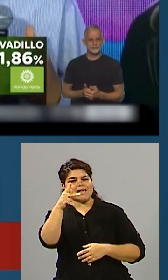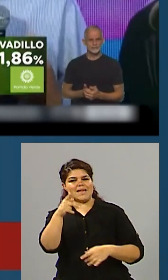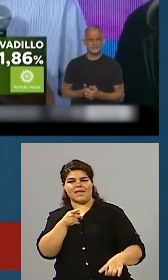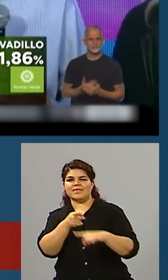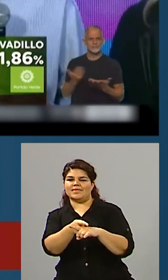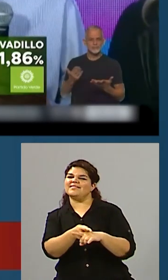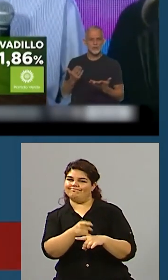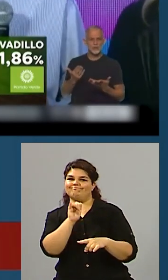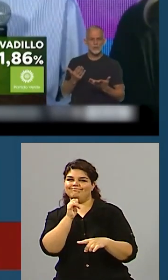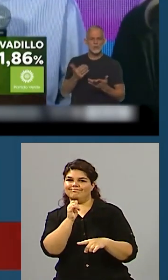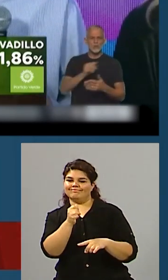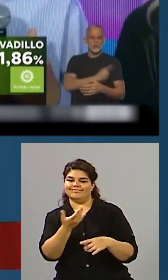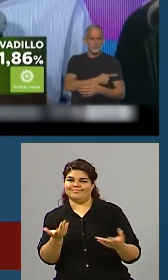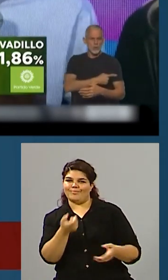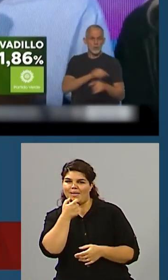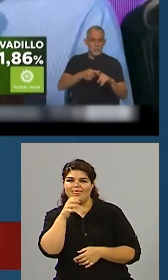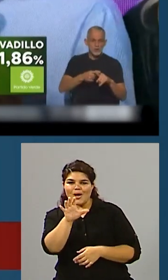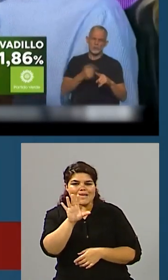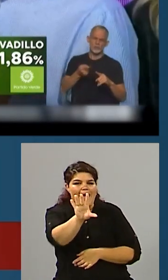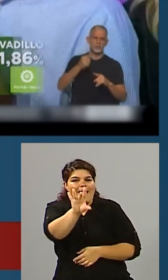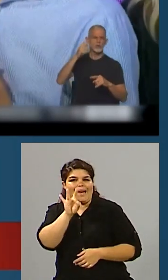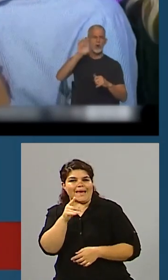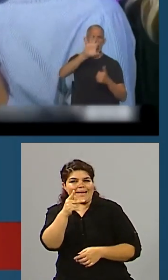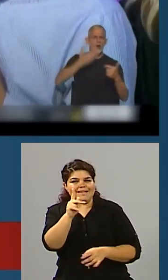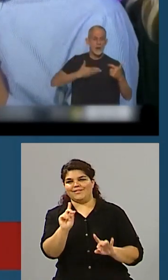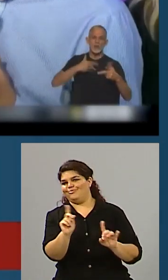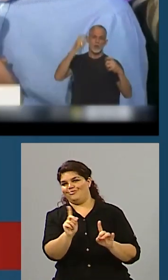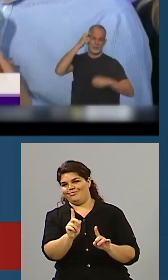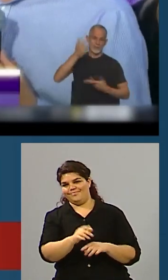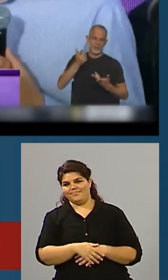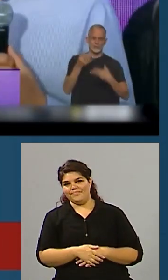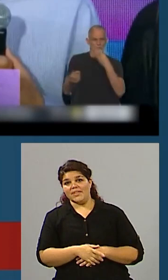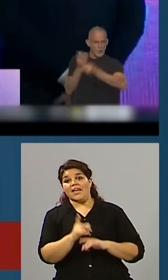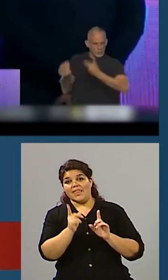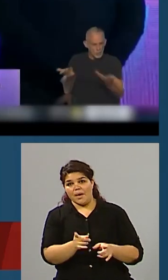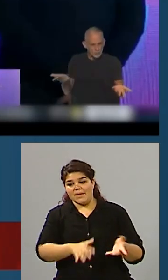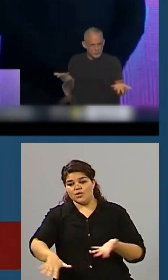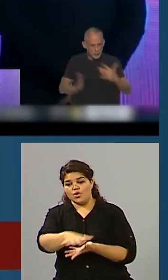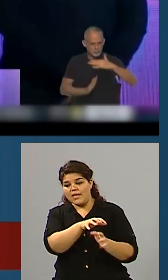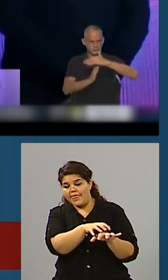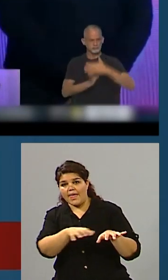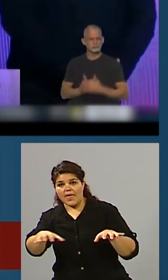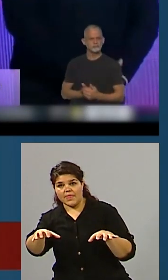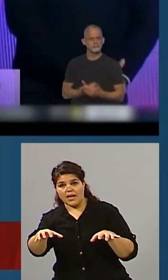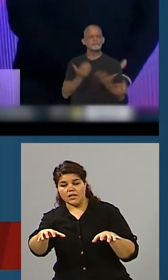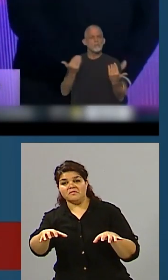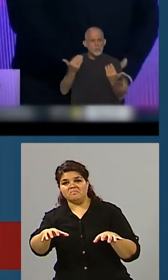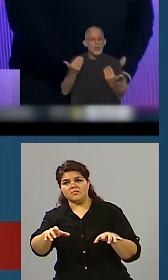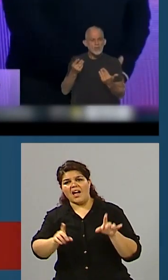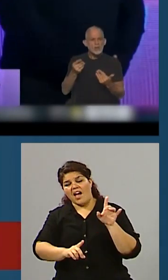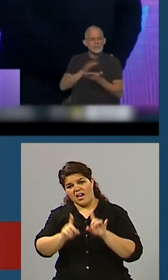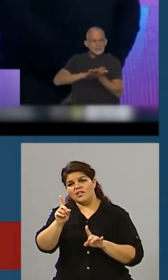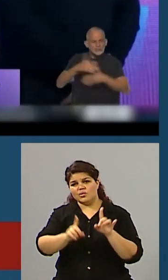me parece que en esta última elección un gran sector de la población, incluso policlasista te